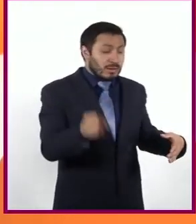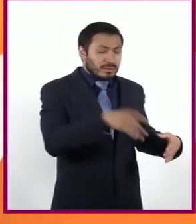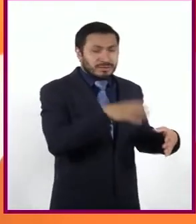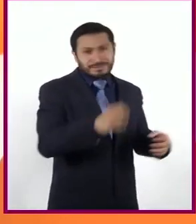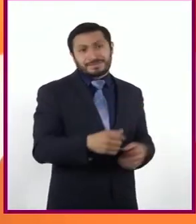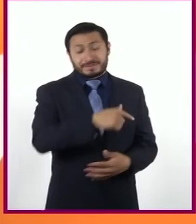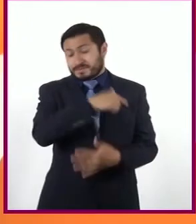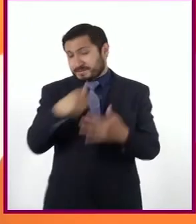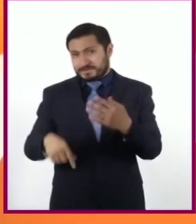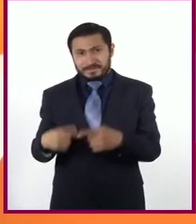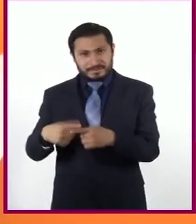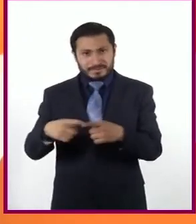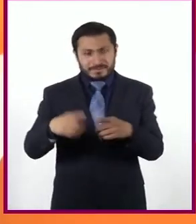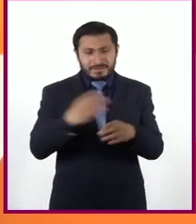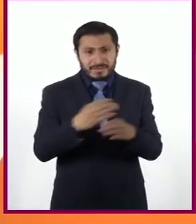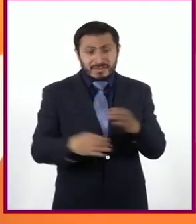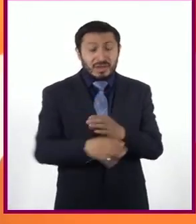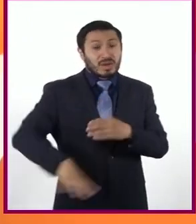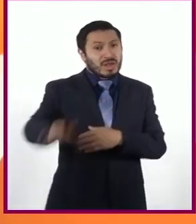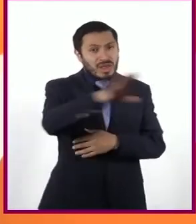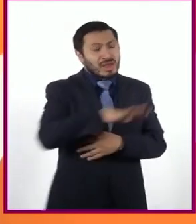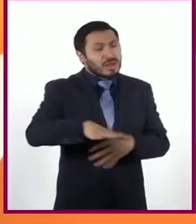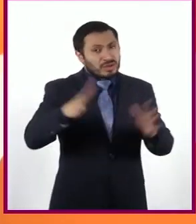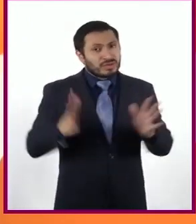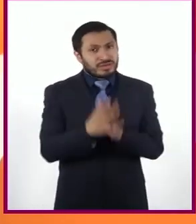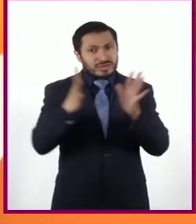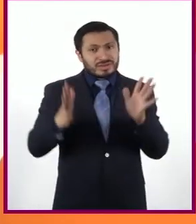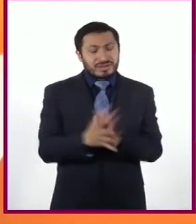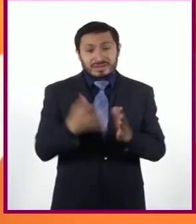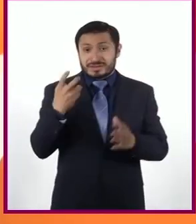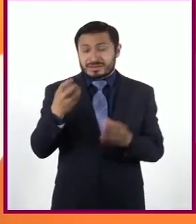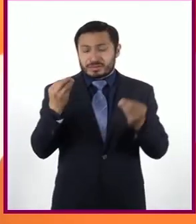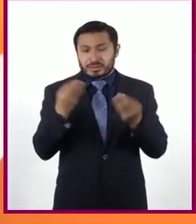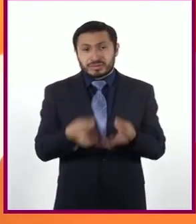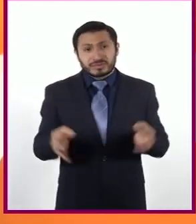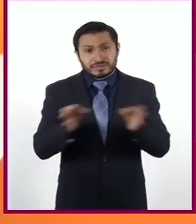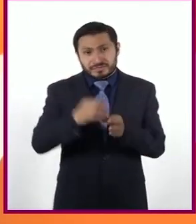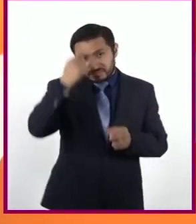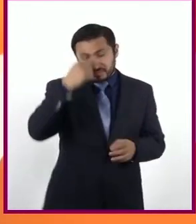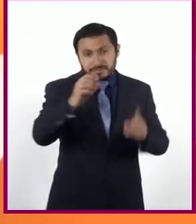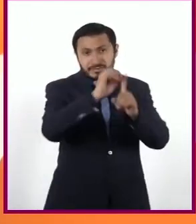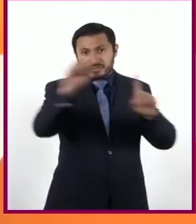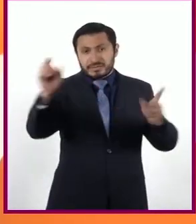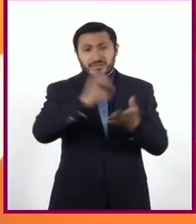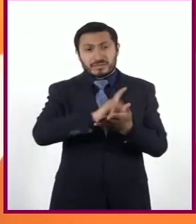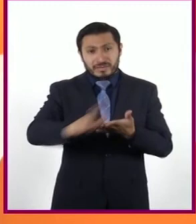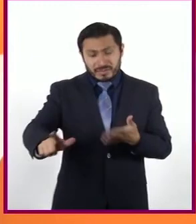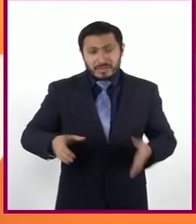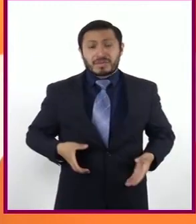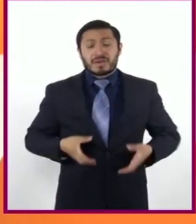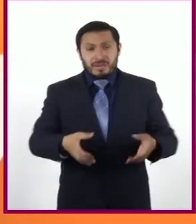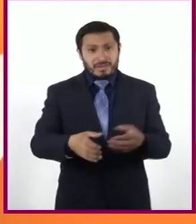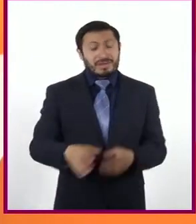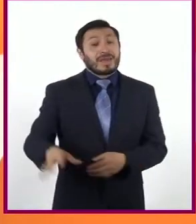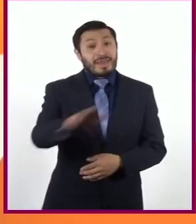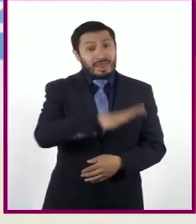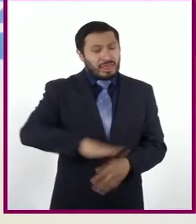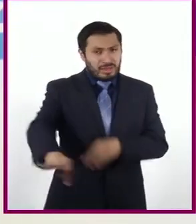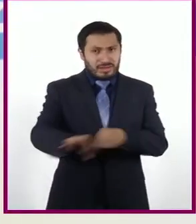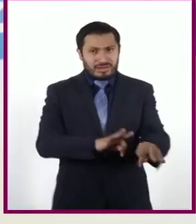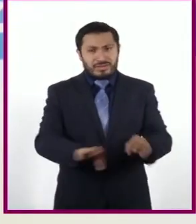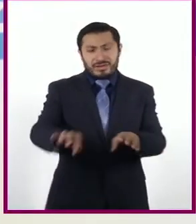colectiva. Era prioritario para todos mantener ese espacio en orden y limpio. Conseguimos así trabajar en